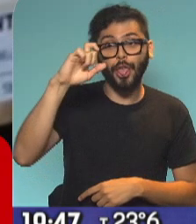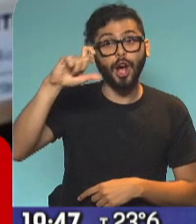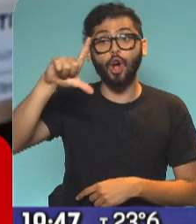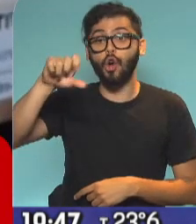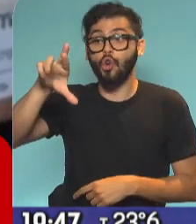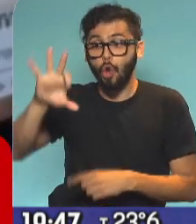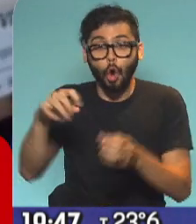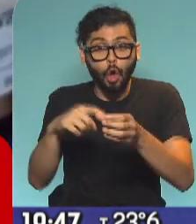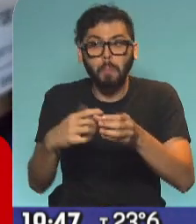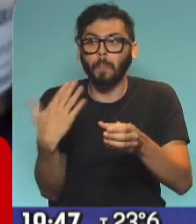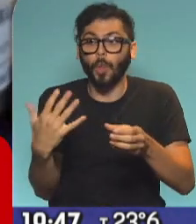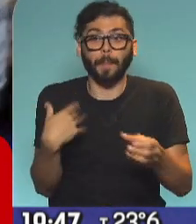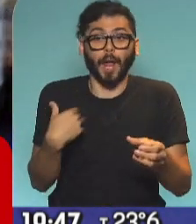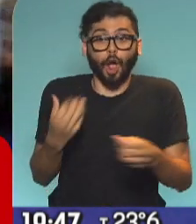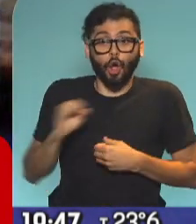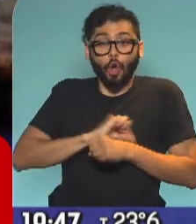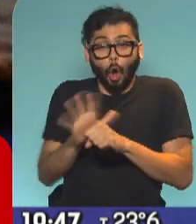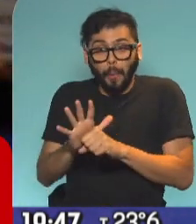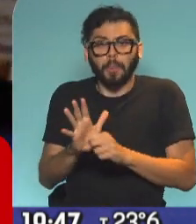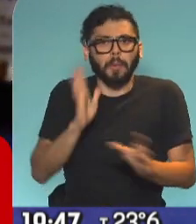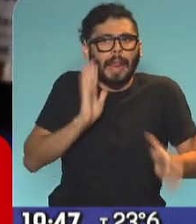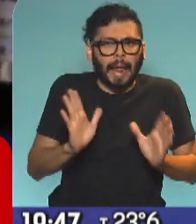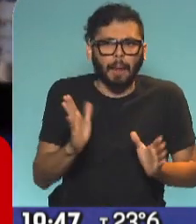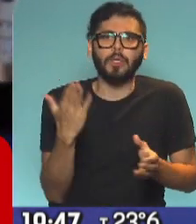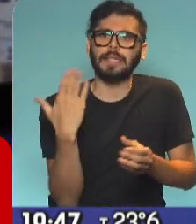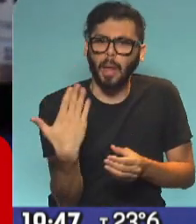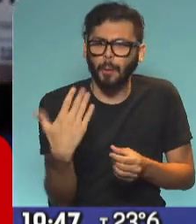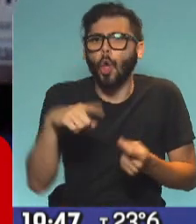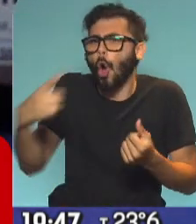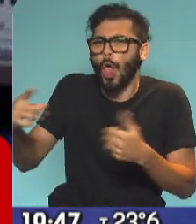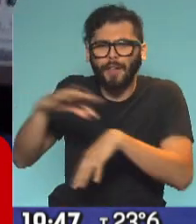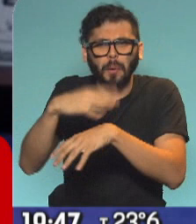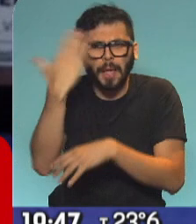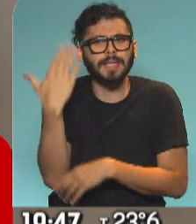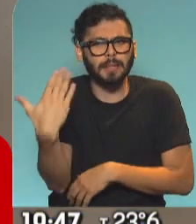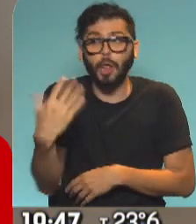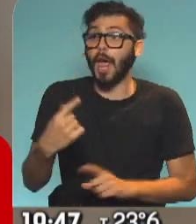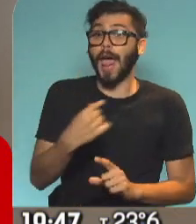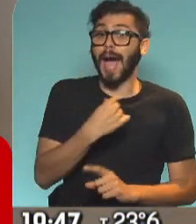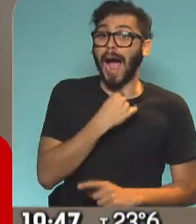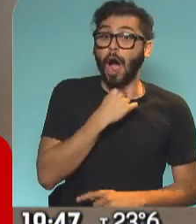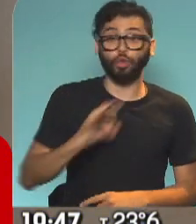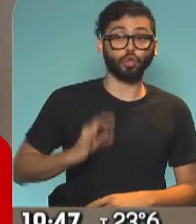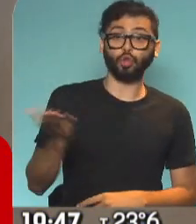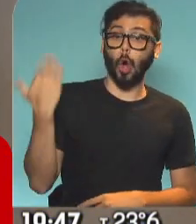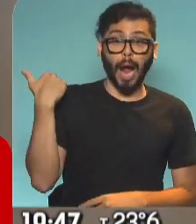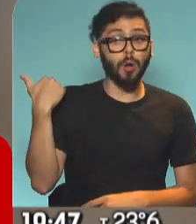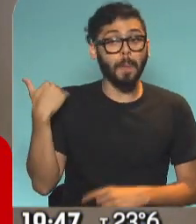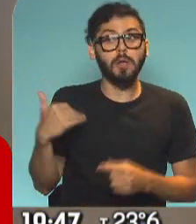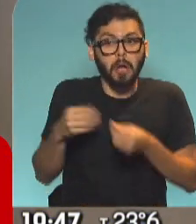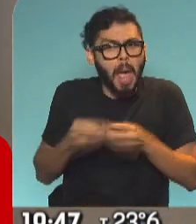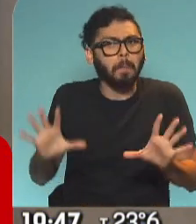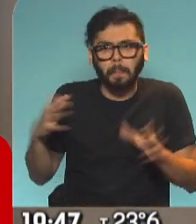y otras enfermedades y se lo viene usando desde agosto del año pasado con muy buenos resultados y sin